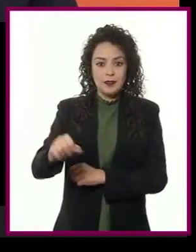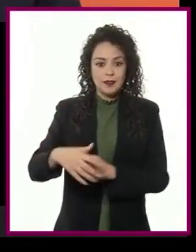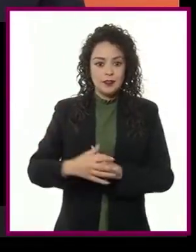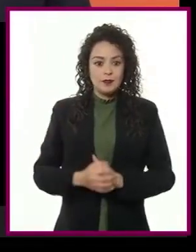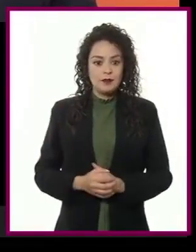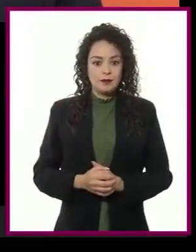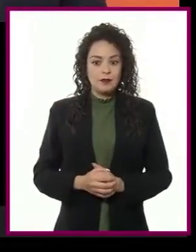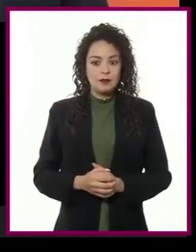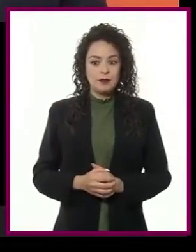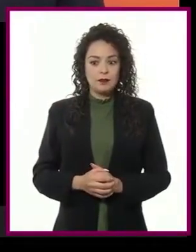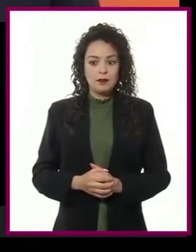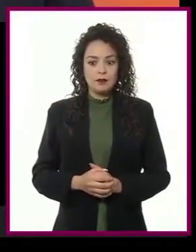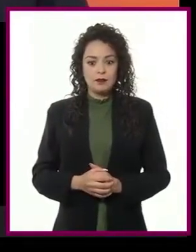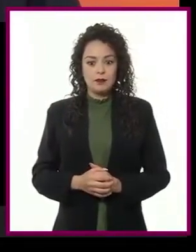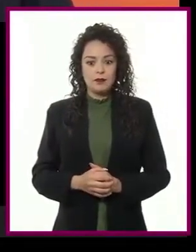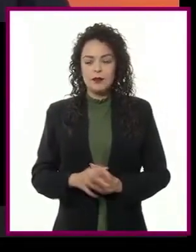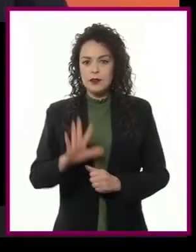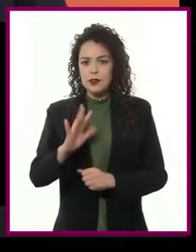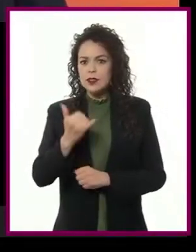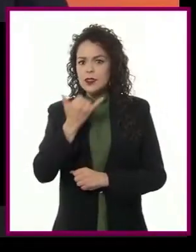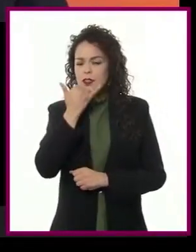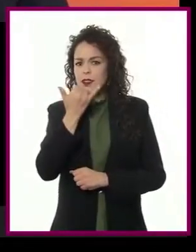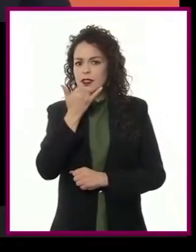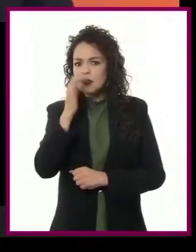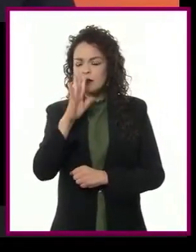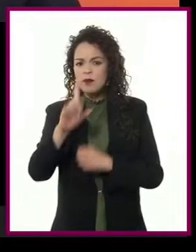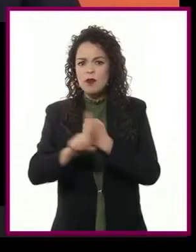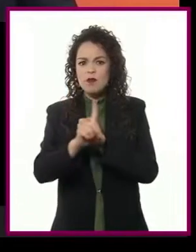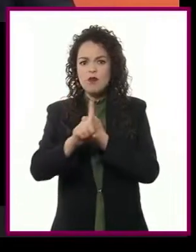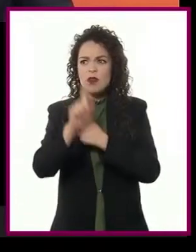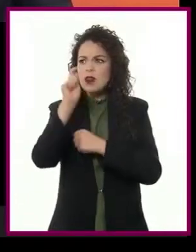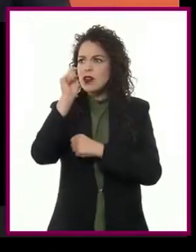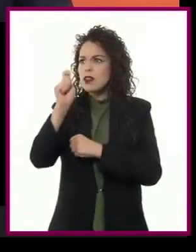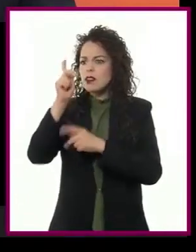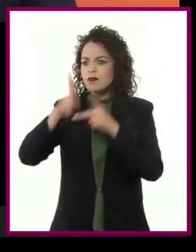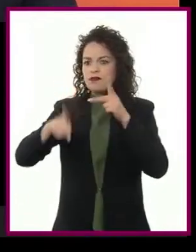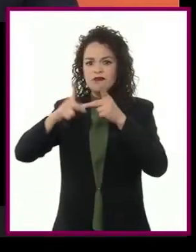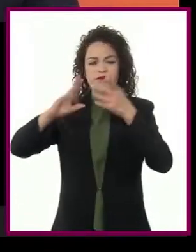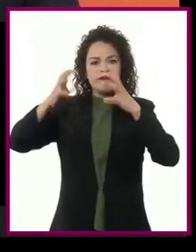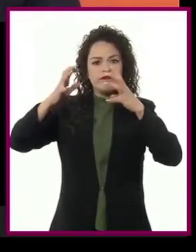Creo que tenemos problemas con la señal. No, ya está.